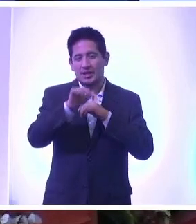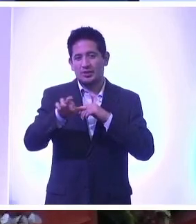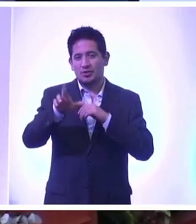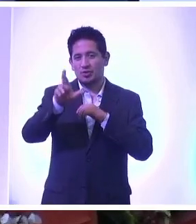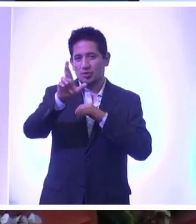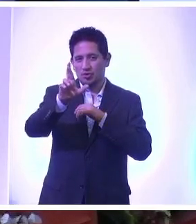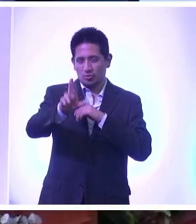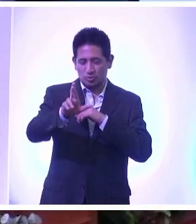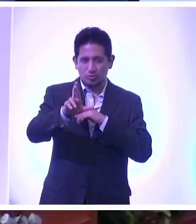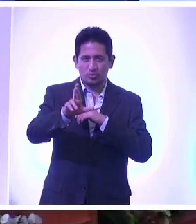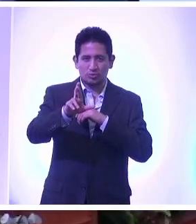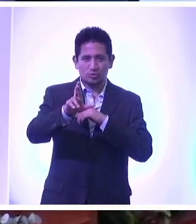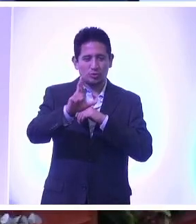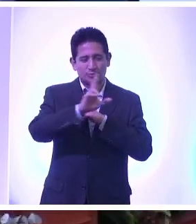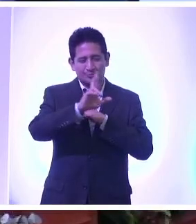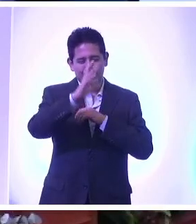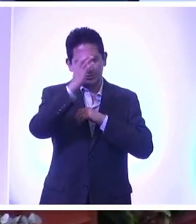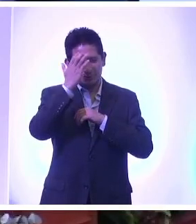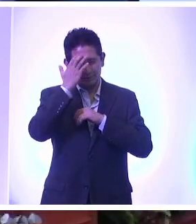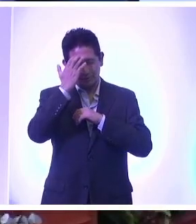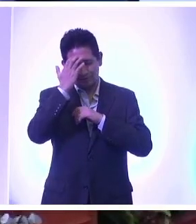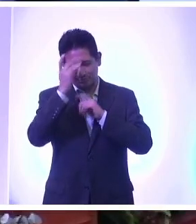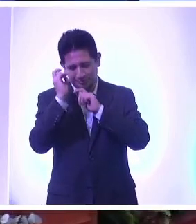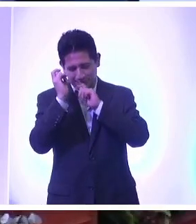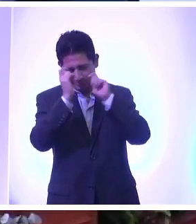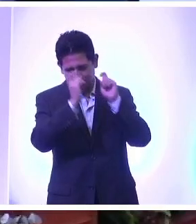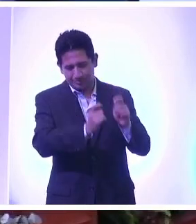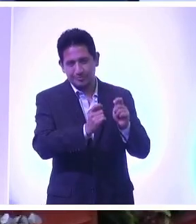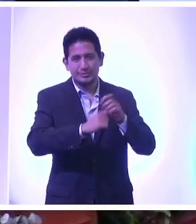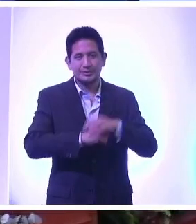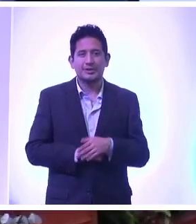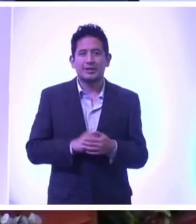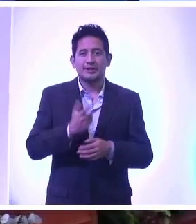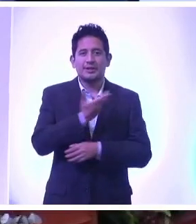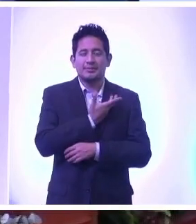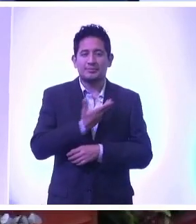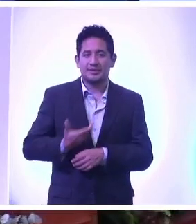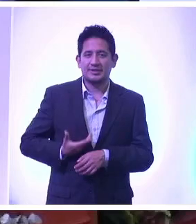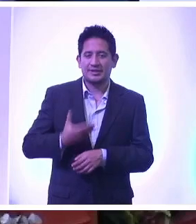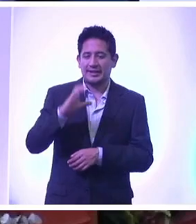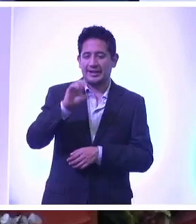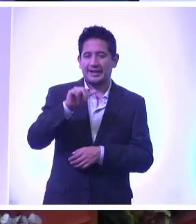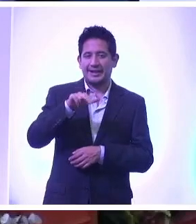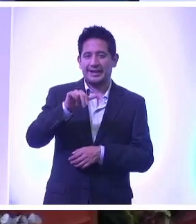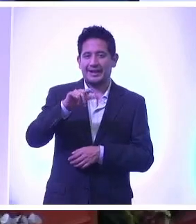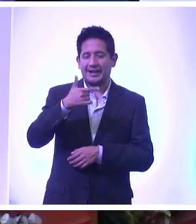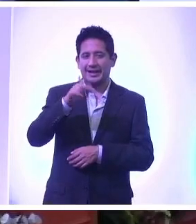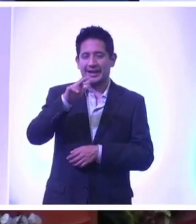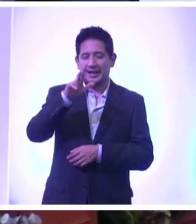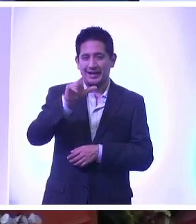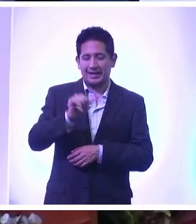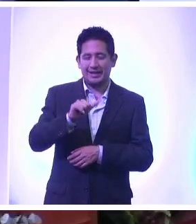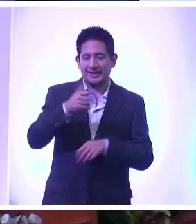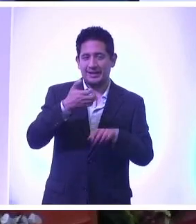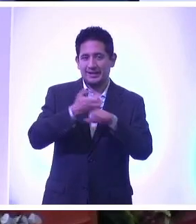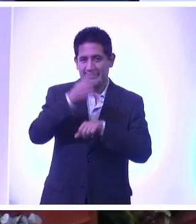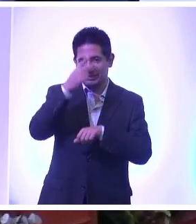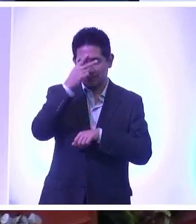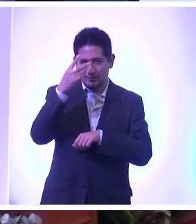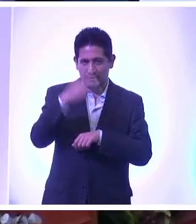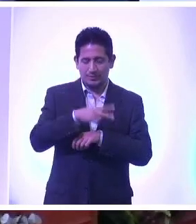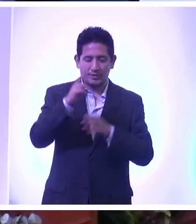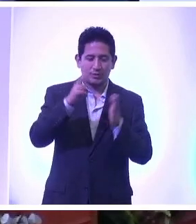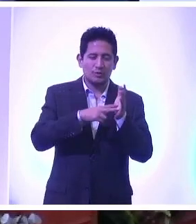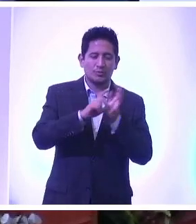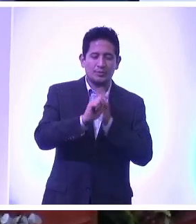oml University of New York presidente de canagraf Estado de México 2022 2024